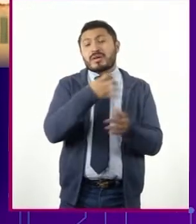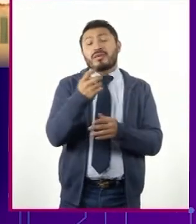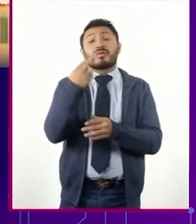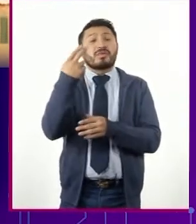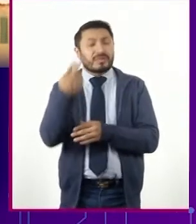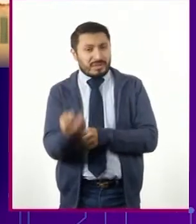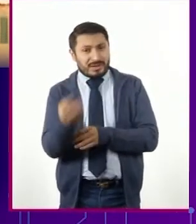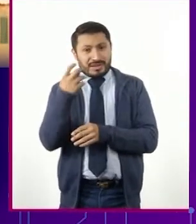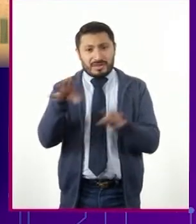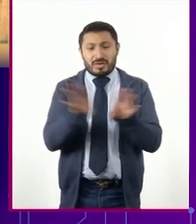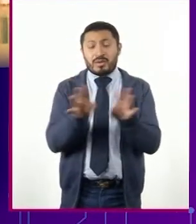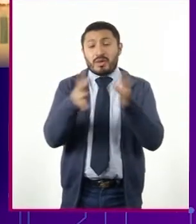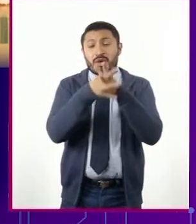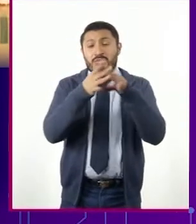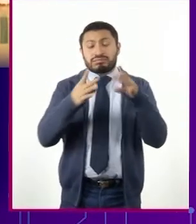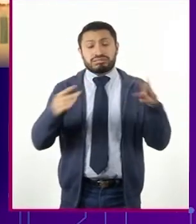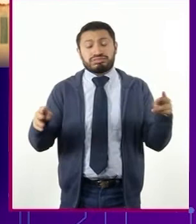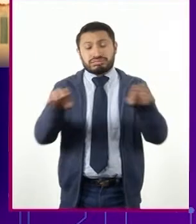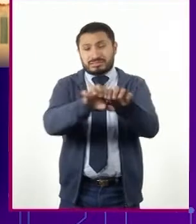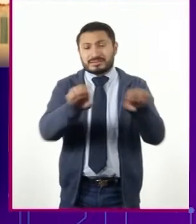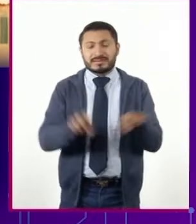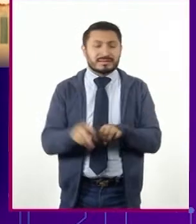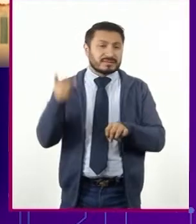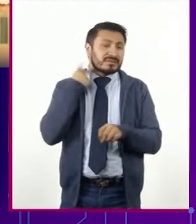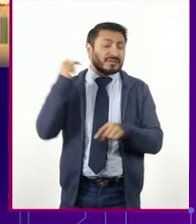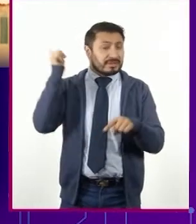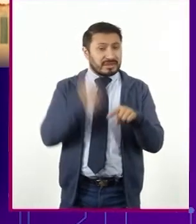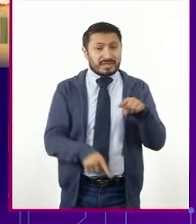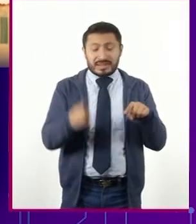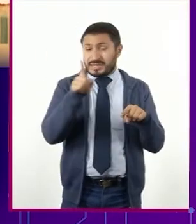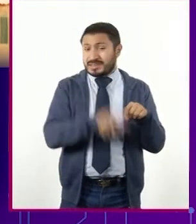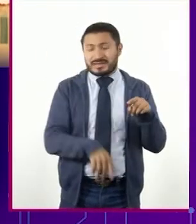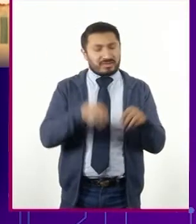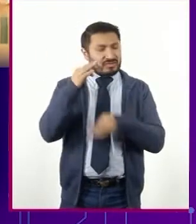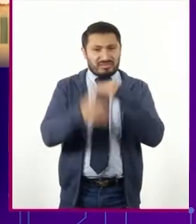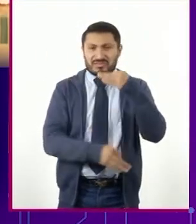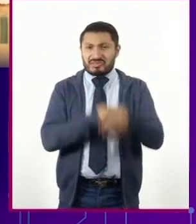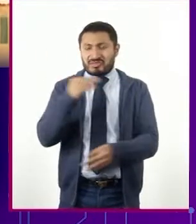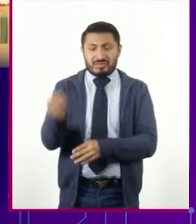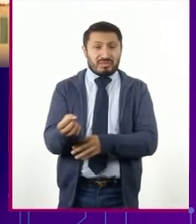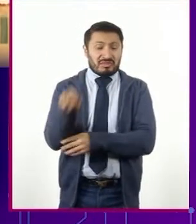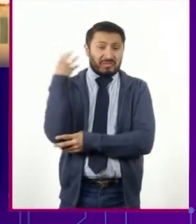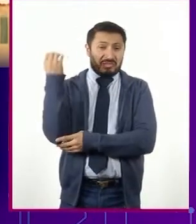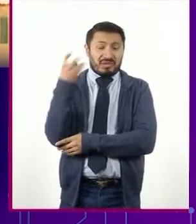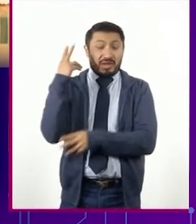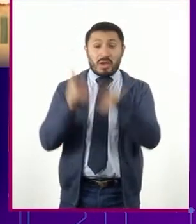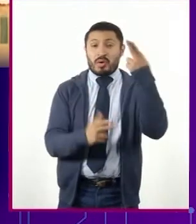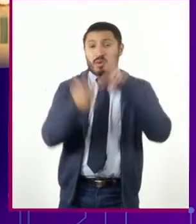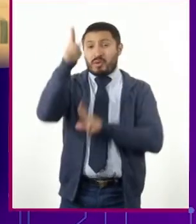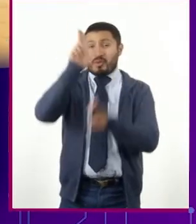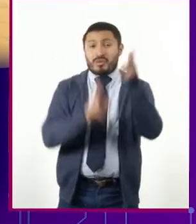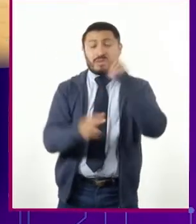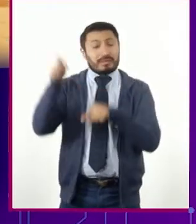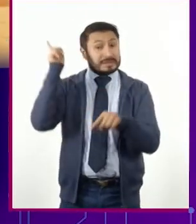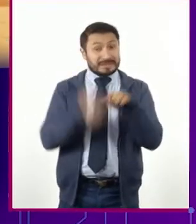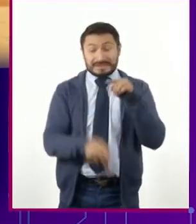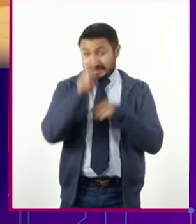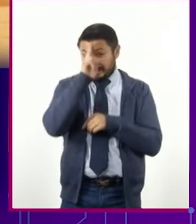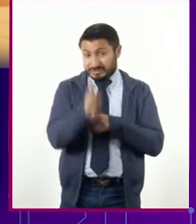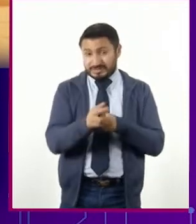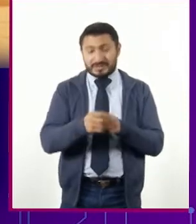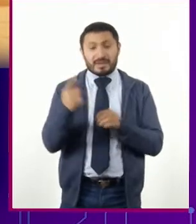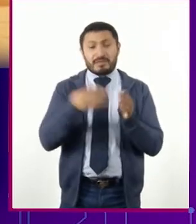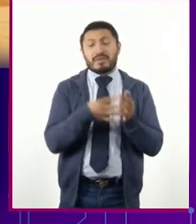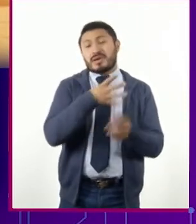1925 disolvió los partidos políticos y los sindicatos y prohibió las huelgas. En 1929,